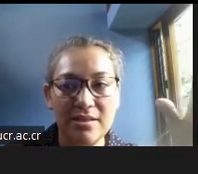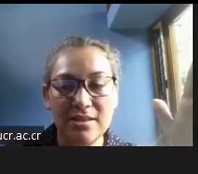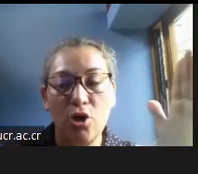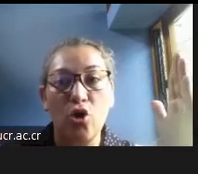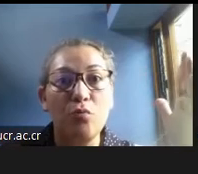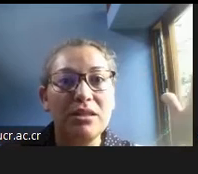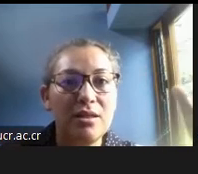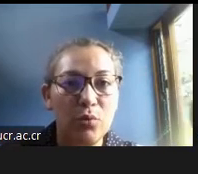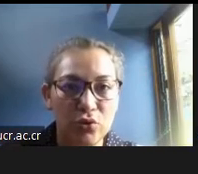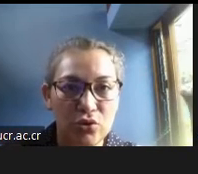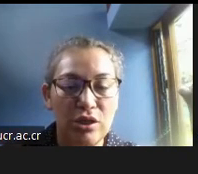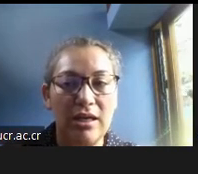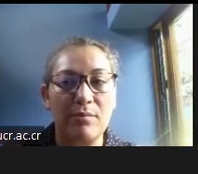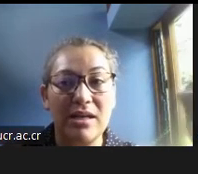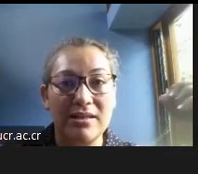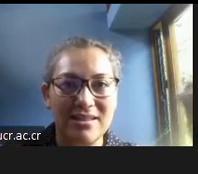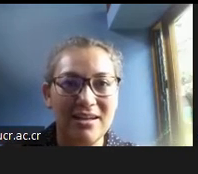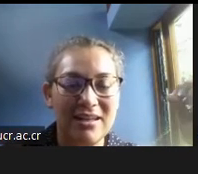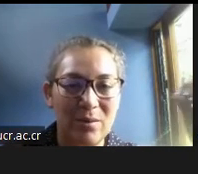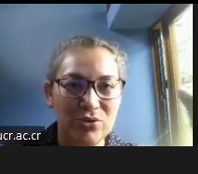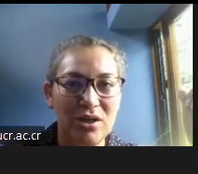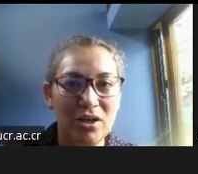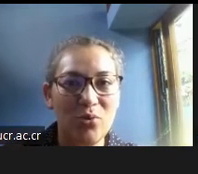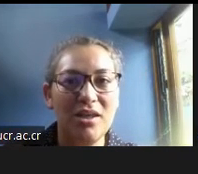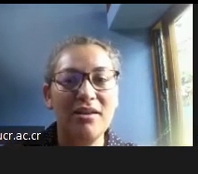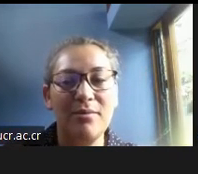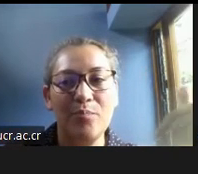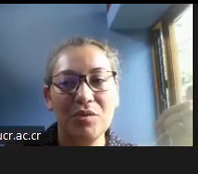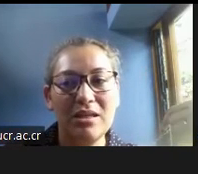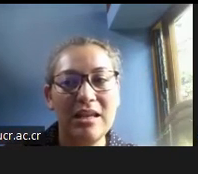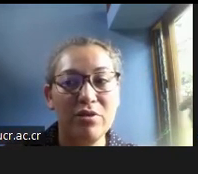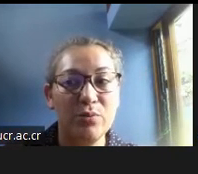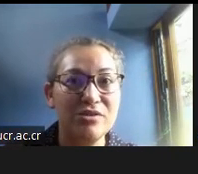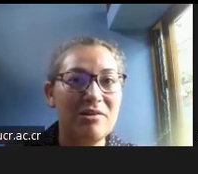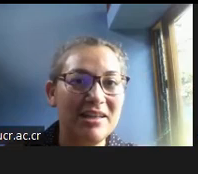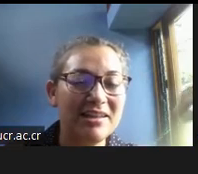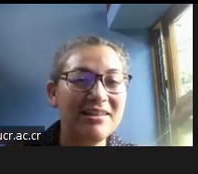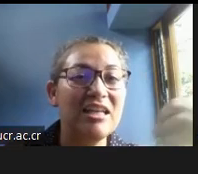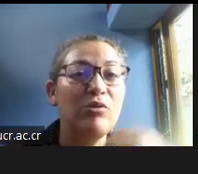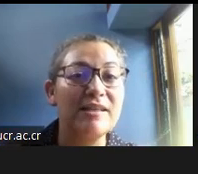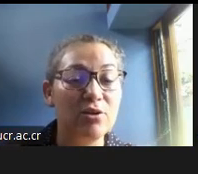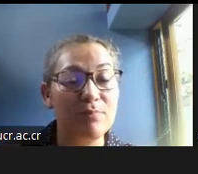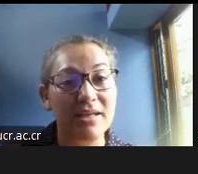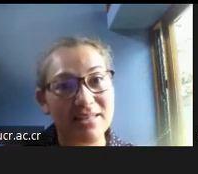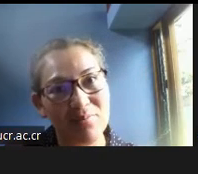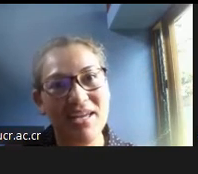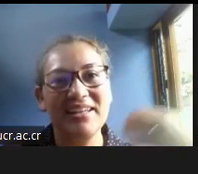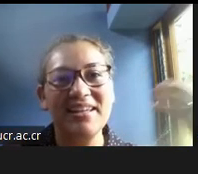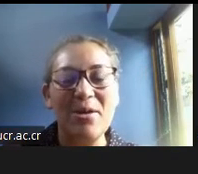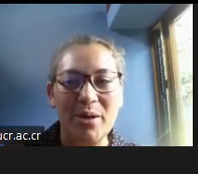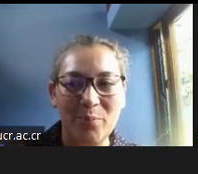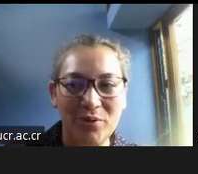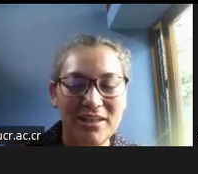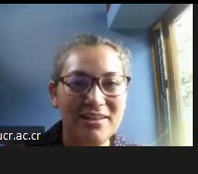muchísimas veces omitimos el bienestar de la persona que cuida y la responsabilidad que tiene una para estar